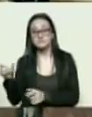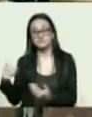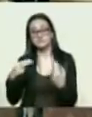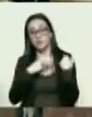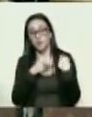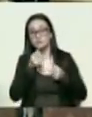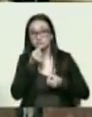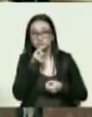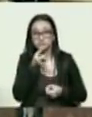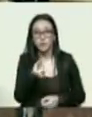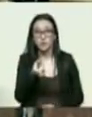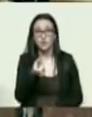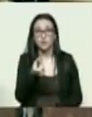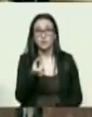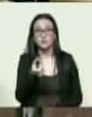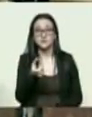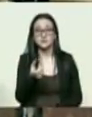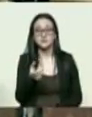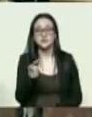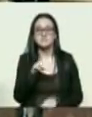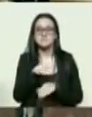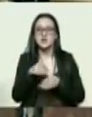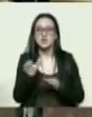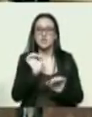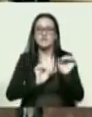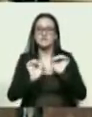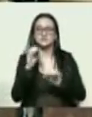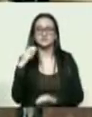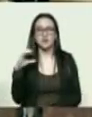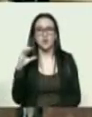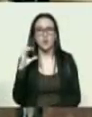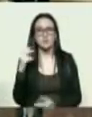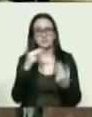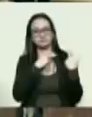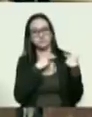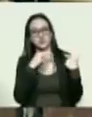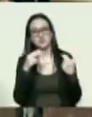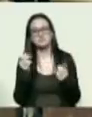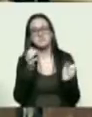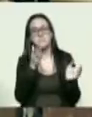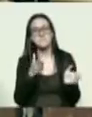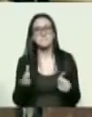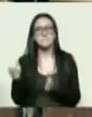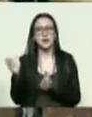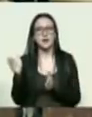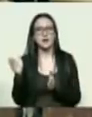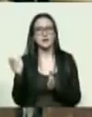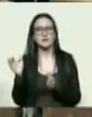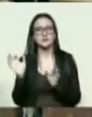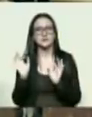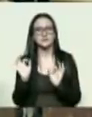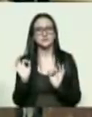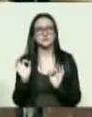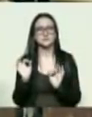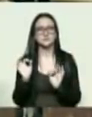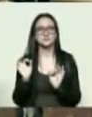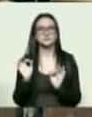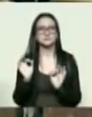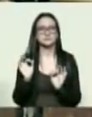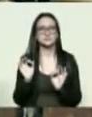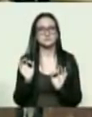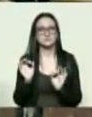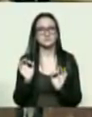de detalles al ministro de Defensa de Colombia de un plan que hemos logrado